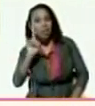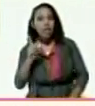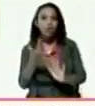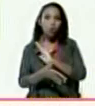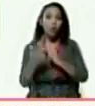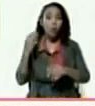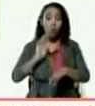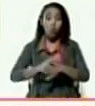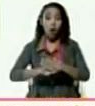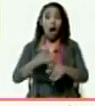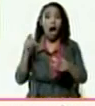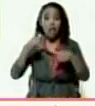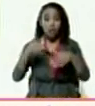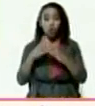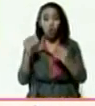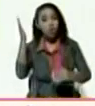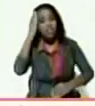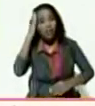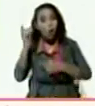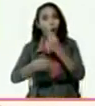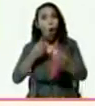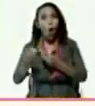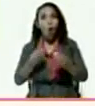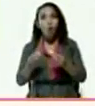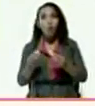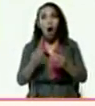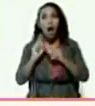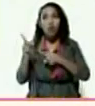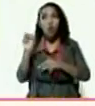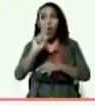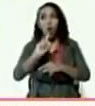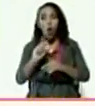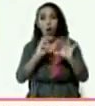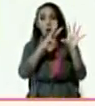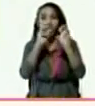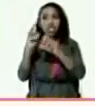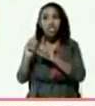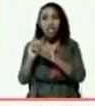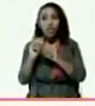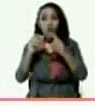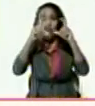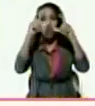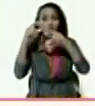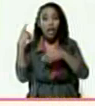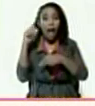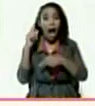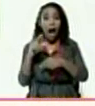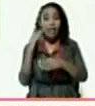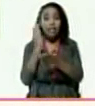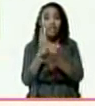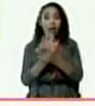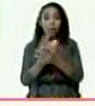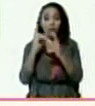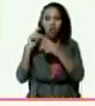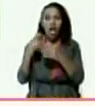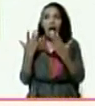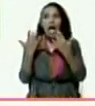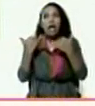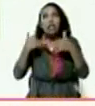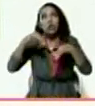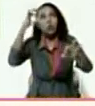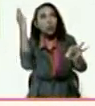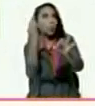todo se sabe. Ahí los únicos que no estaban eran los 800 fotógrafos que él carga para arriba y para abajo, que no los llevó. ¡Qué casualidad!